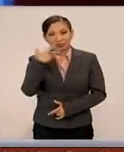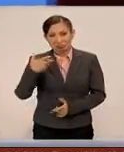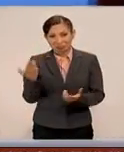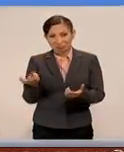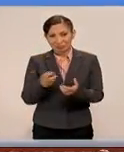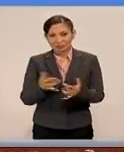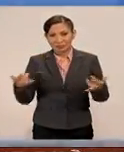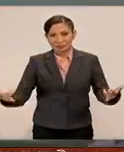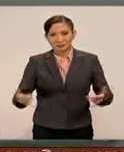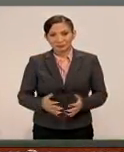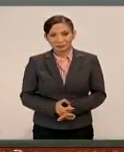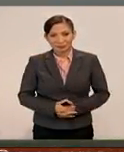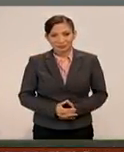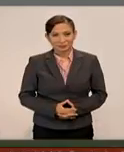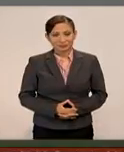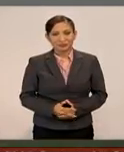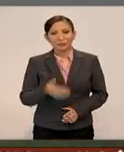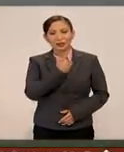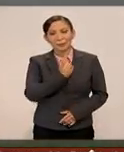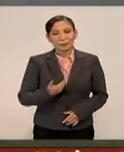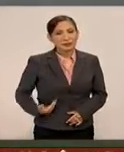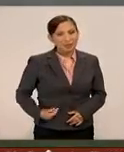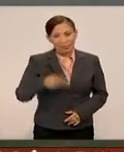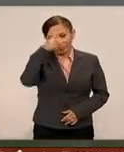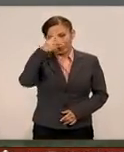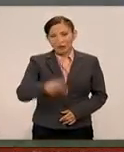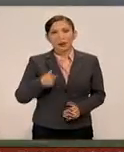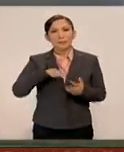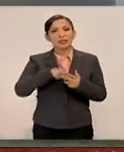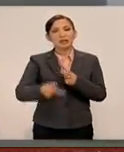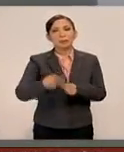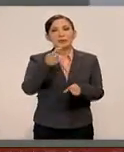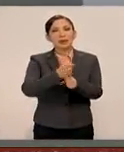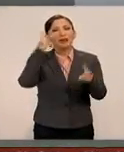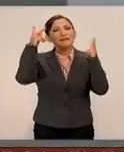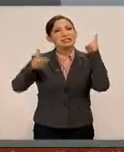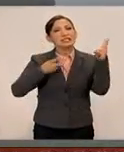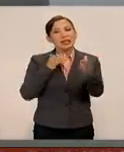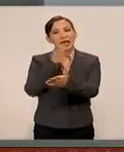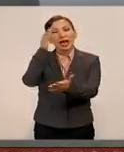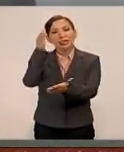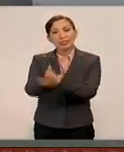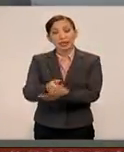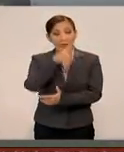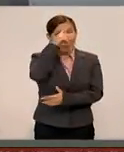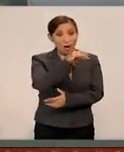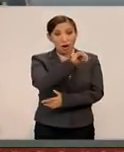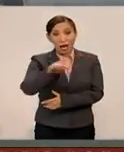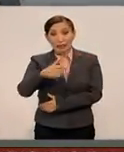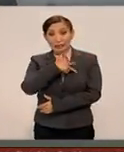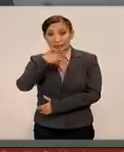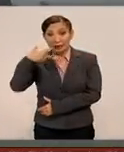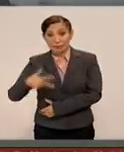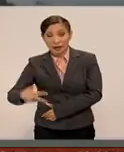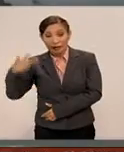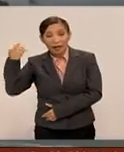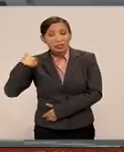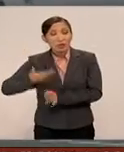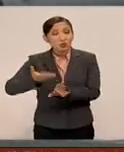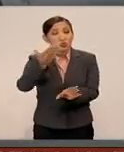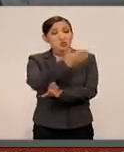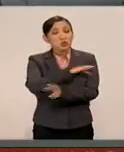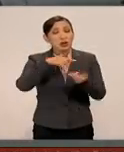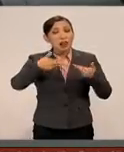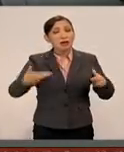crónica. El presidente Enrique Peña Nieto inició la primera visita de Estado de un mandatario mexicano a Dinamarca desde que